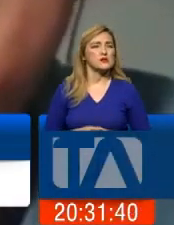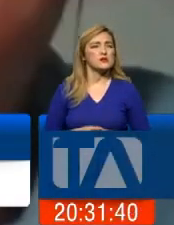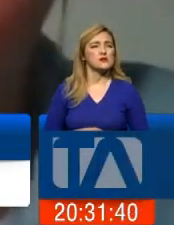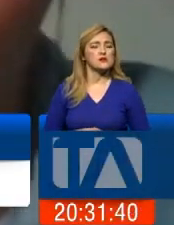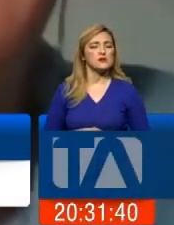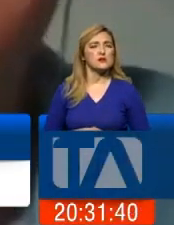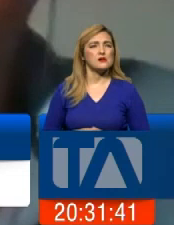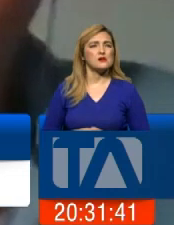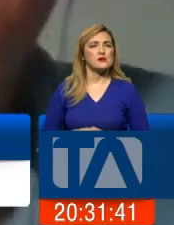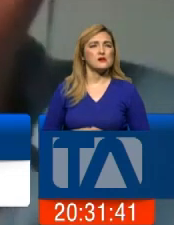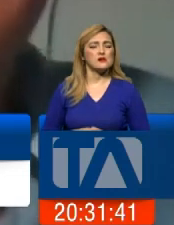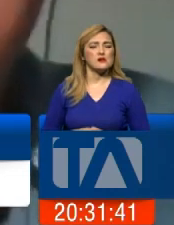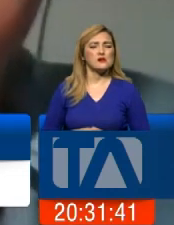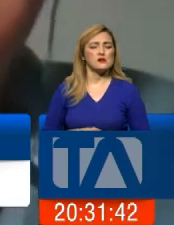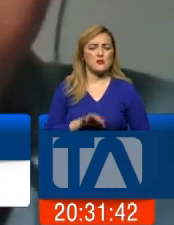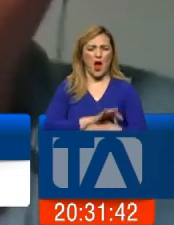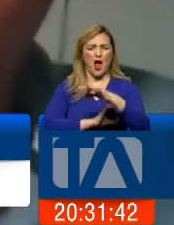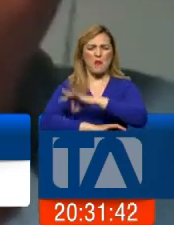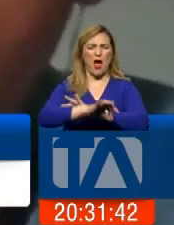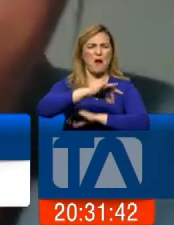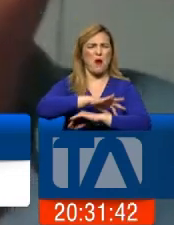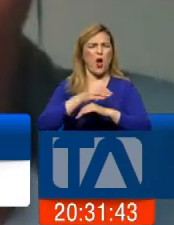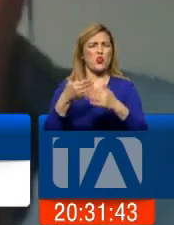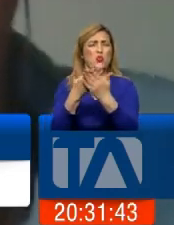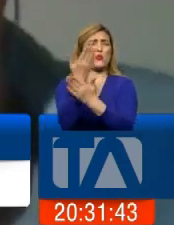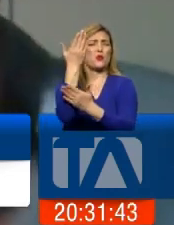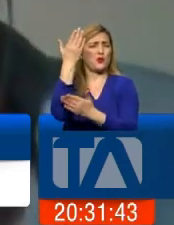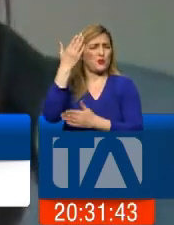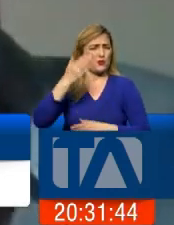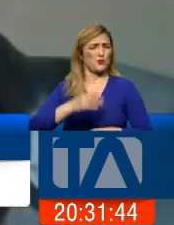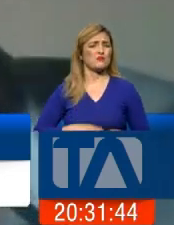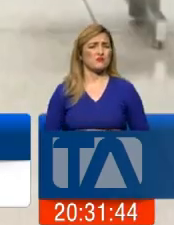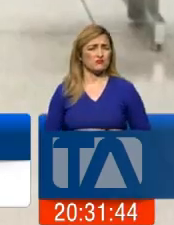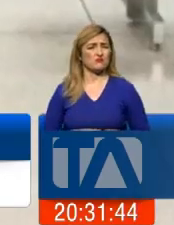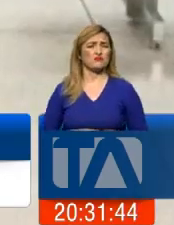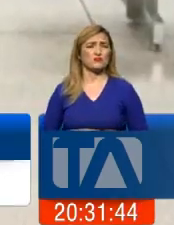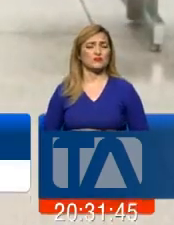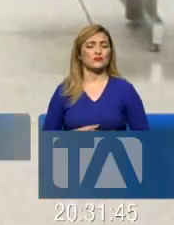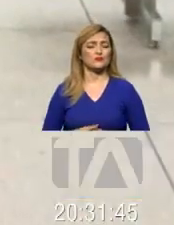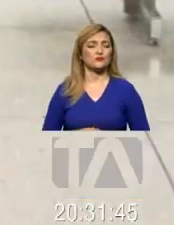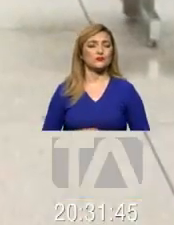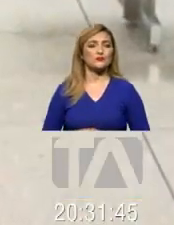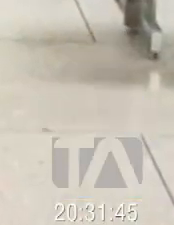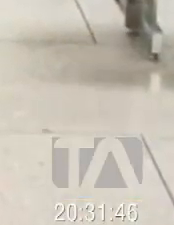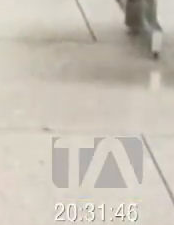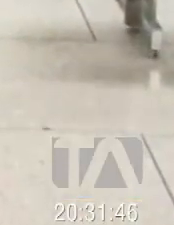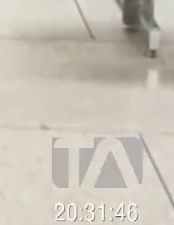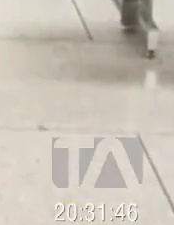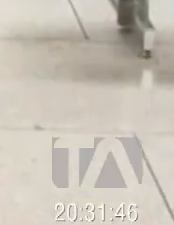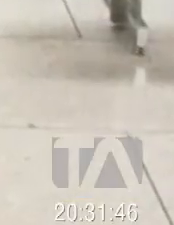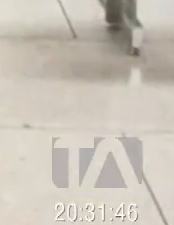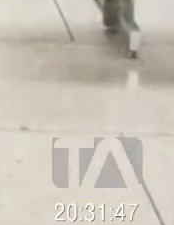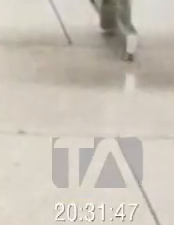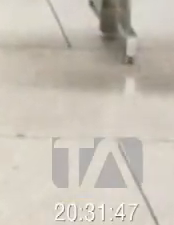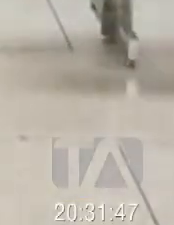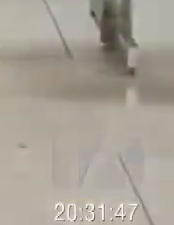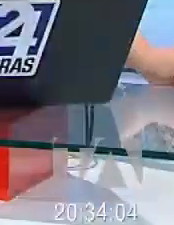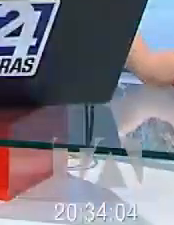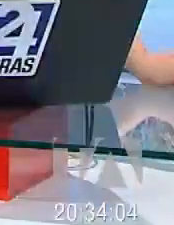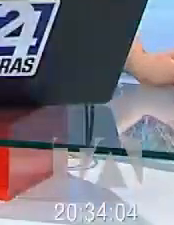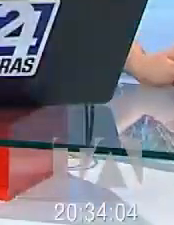han encontrado brotes epidémicos nuevos, entre estos el sarampión. En Quito, Freddy Paredes, 24 horas.